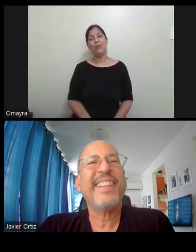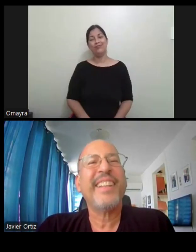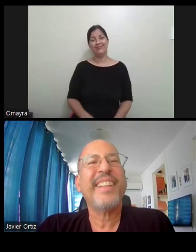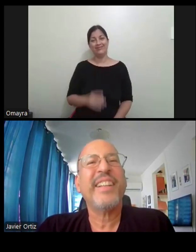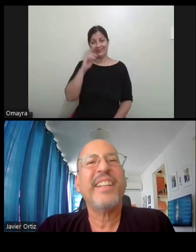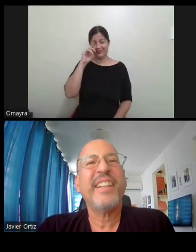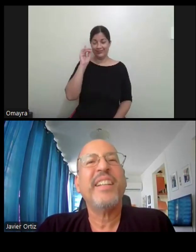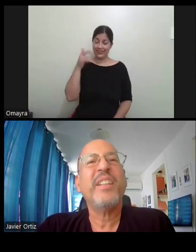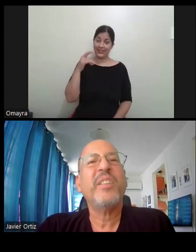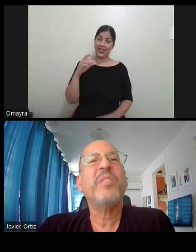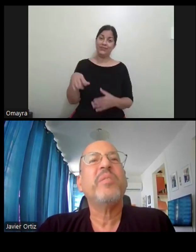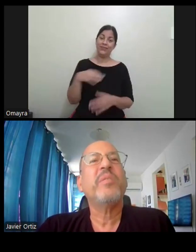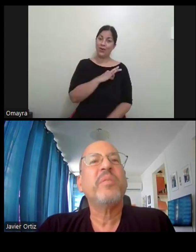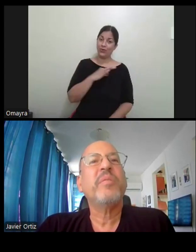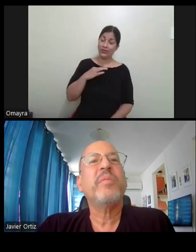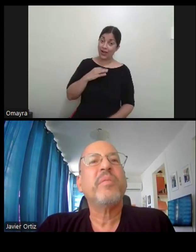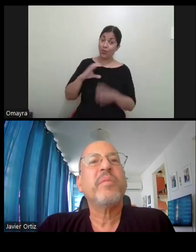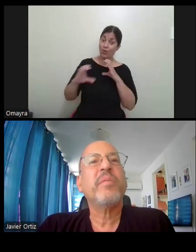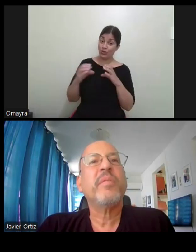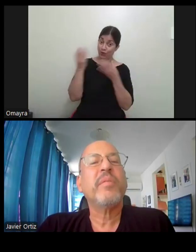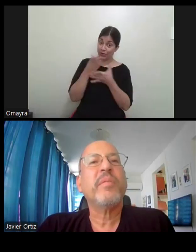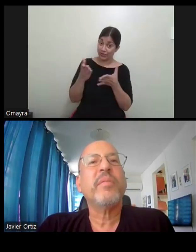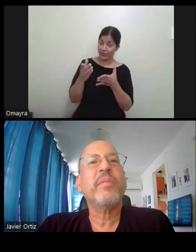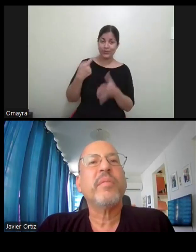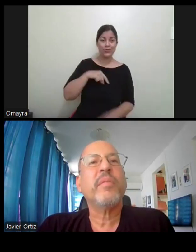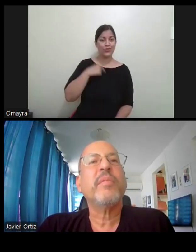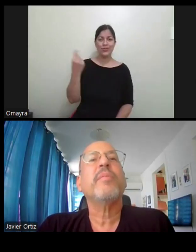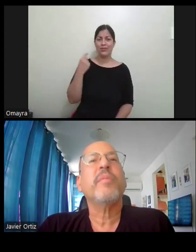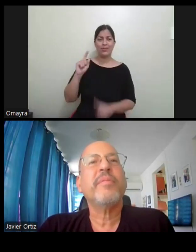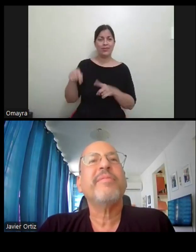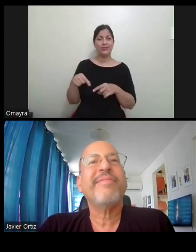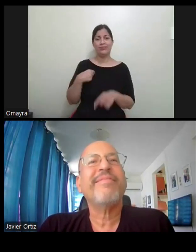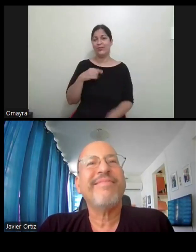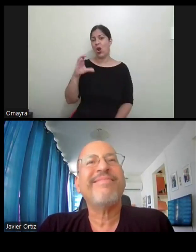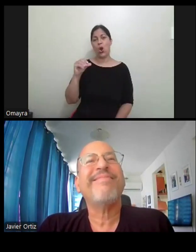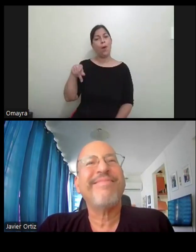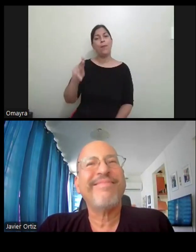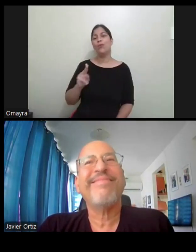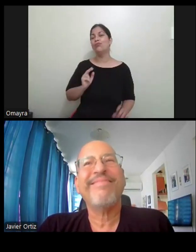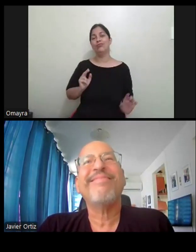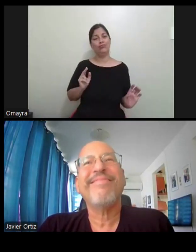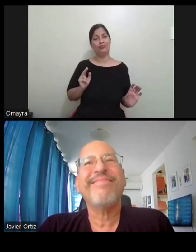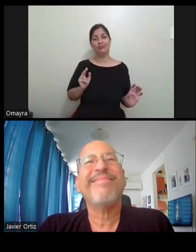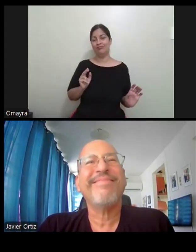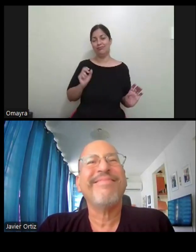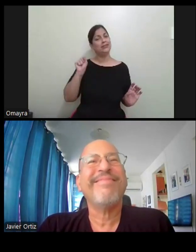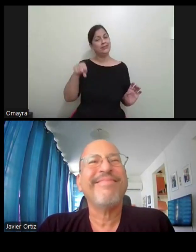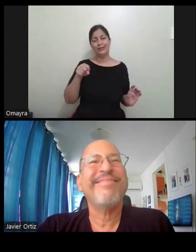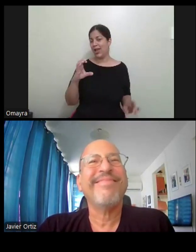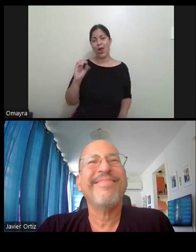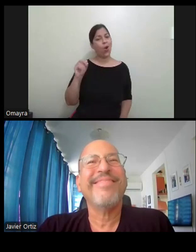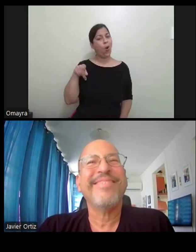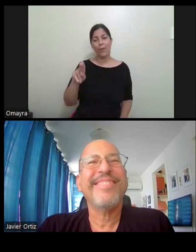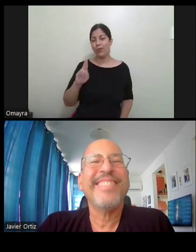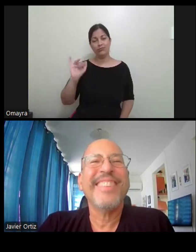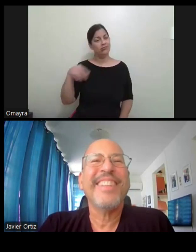Comunicación e Información, pero para nosotros siempre vamos a decir COPU, hoy, mañana y siempre COPU. Eso va a ser COPU. Hoy, mañana y